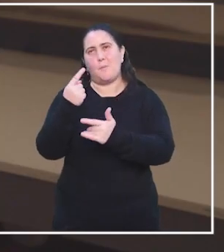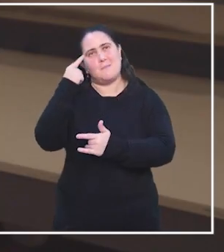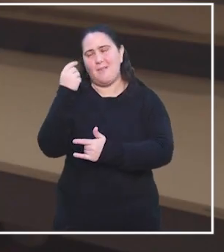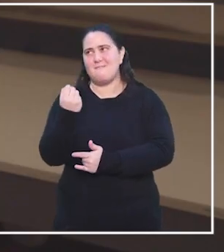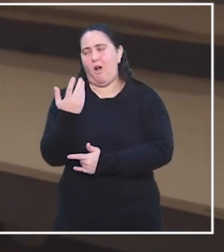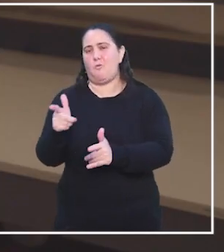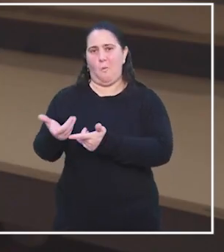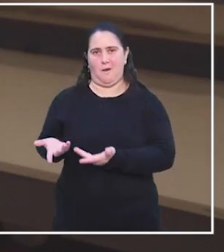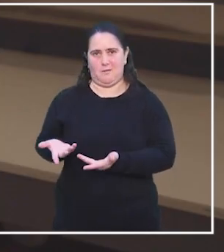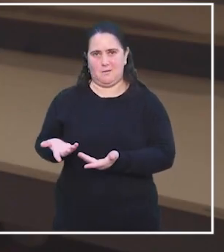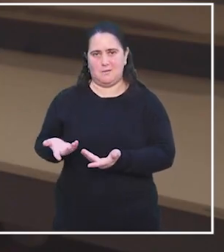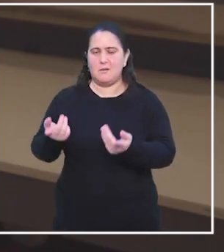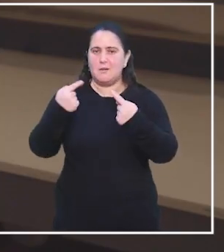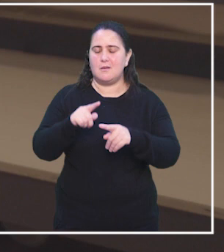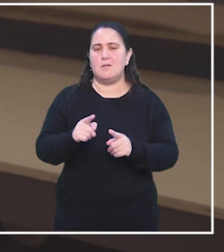Entonces,